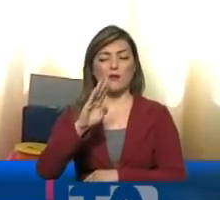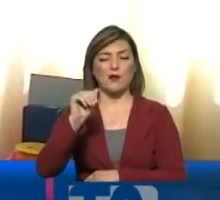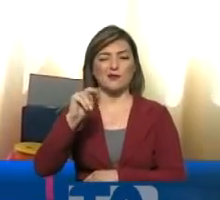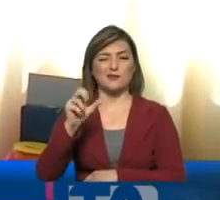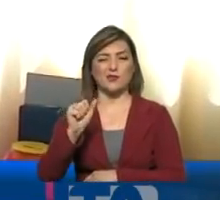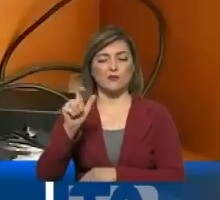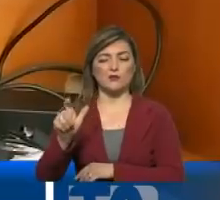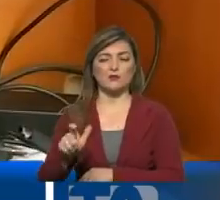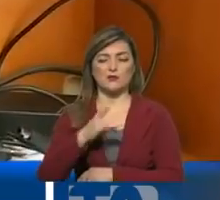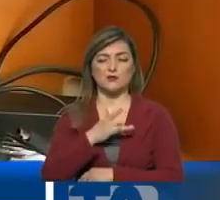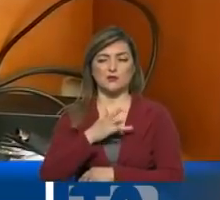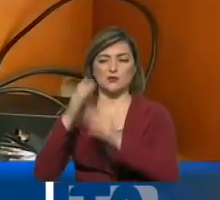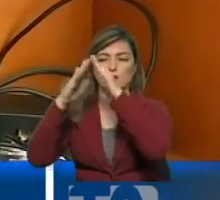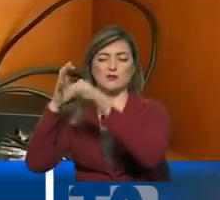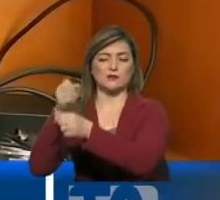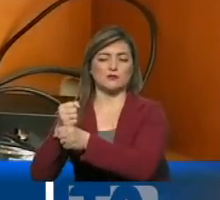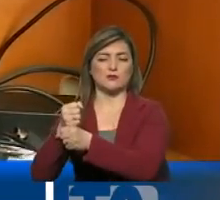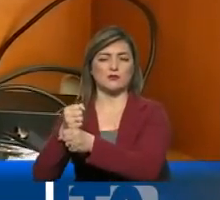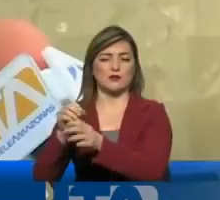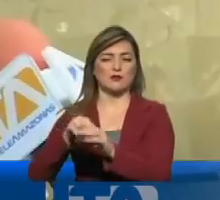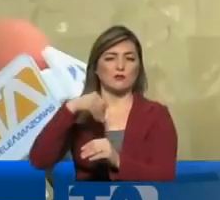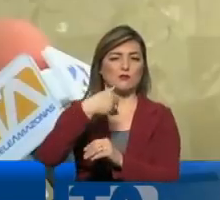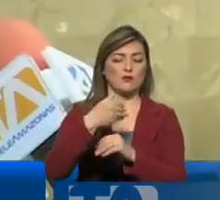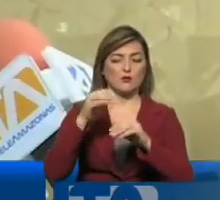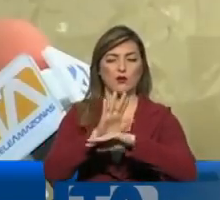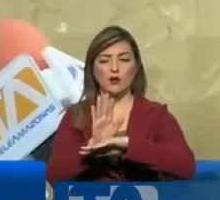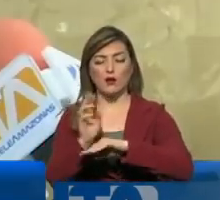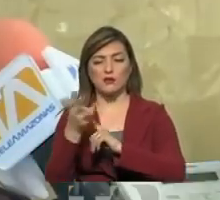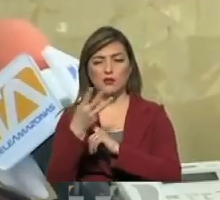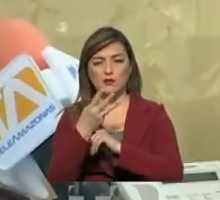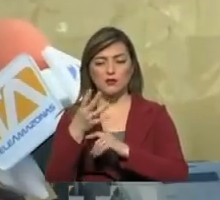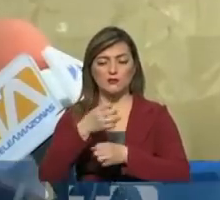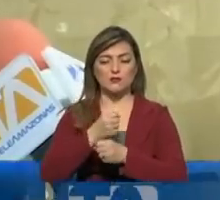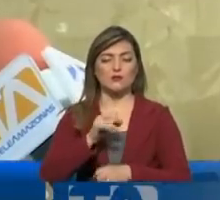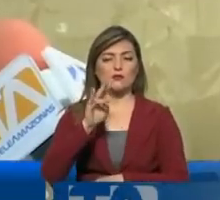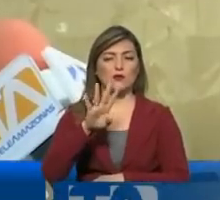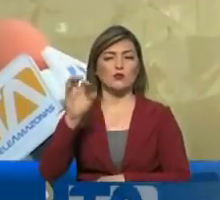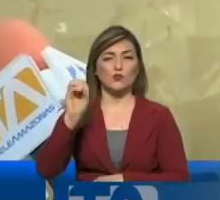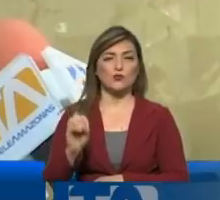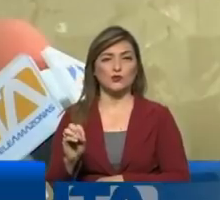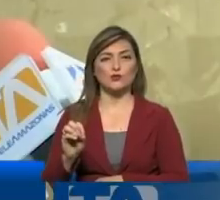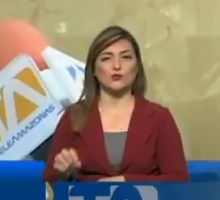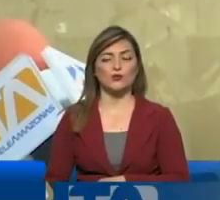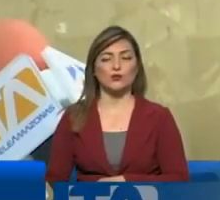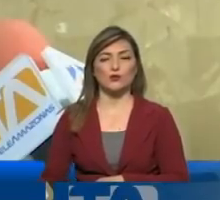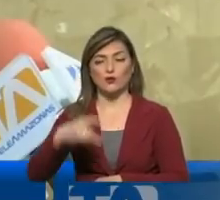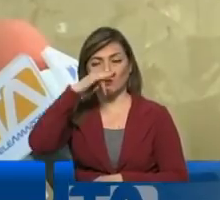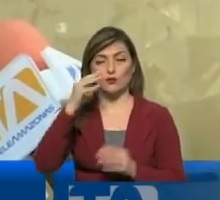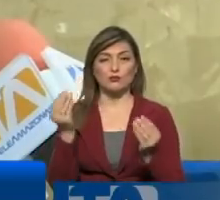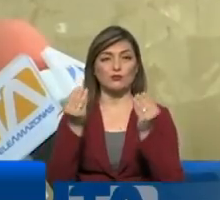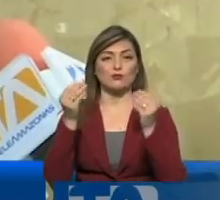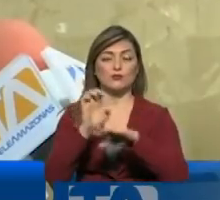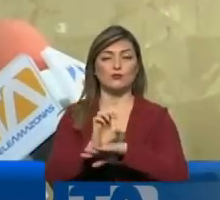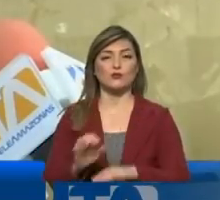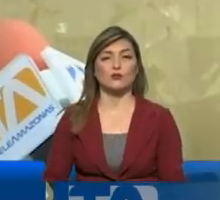casa y su única salida se da a través de una pantalla. Que hasta un 74% de niños y adolescentes en